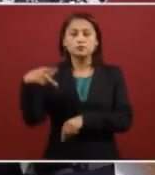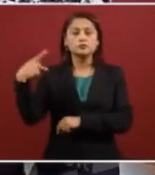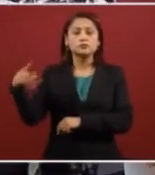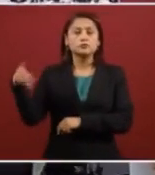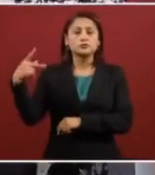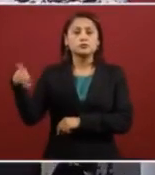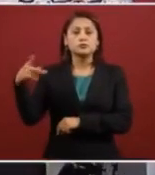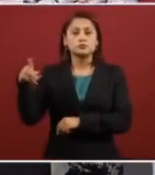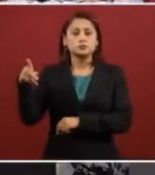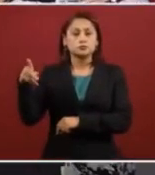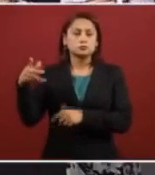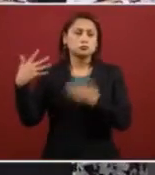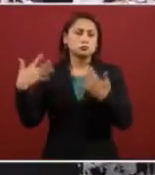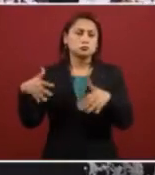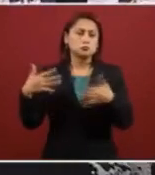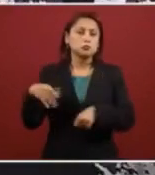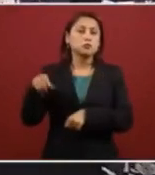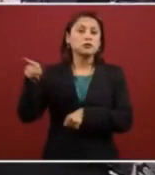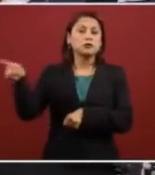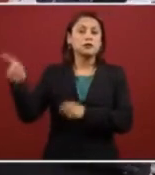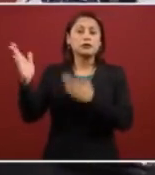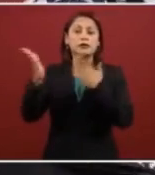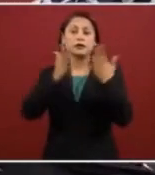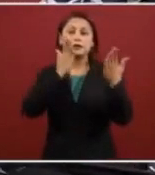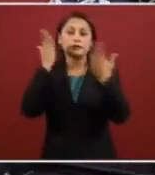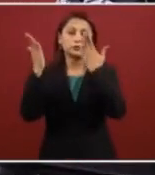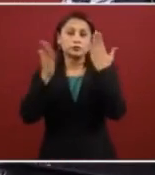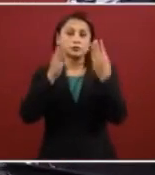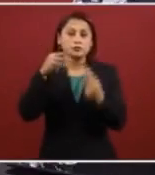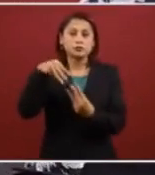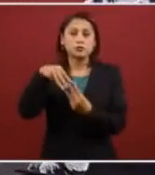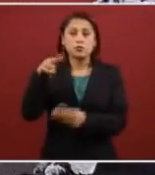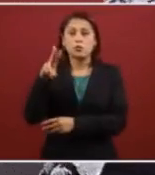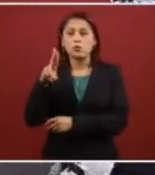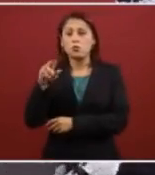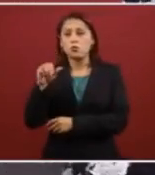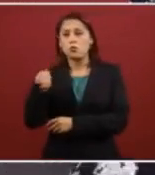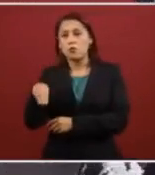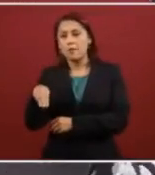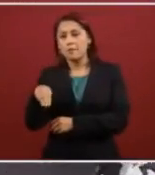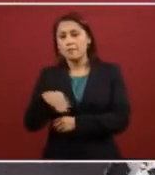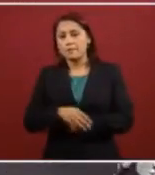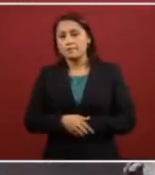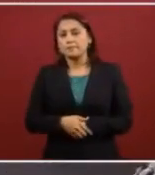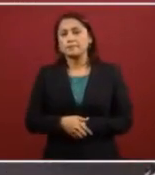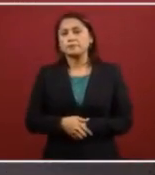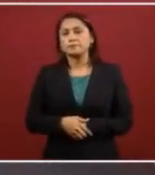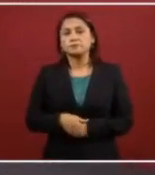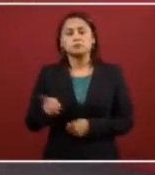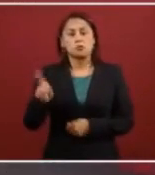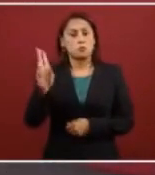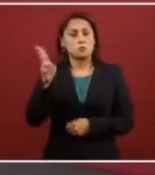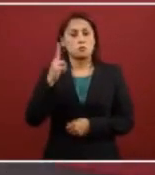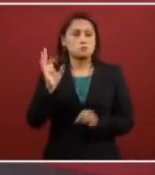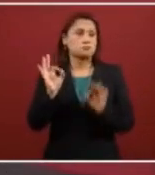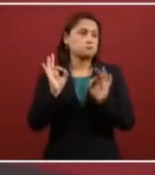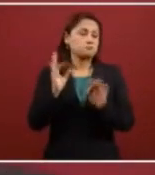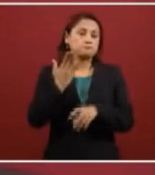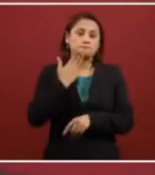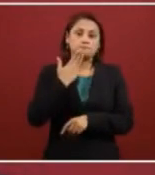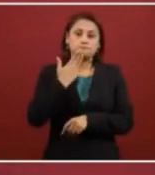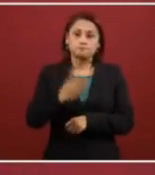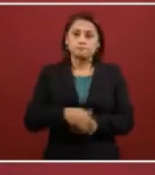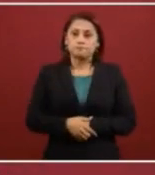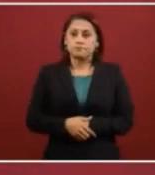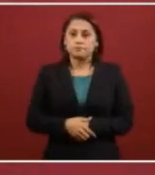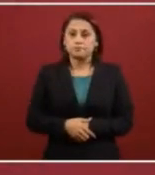egresado. He egressed de la Metropolitan, from the Metropolitan area. Es una muy buena universidad. It's a very good